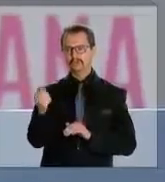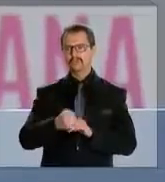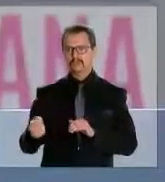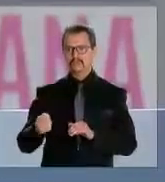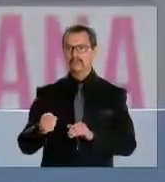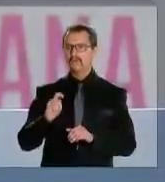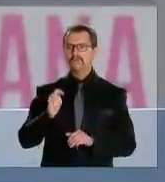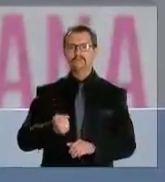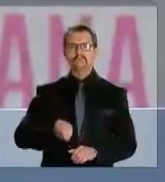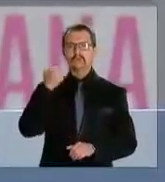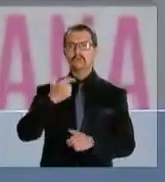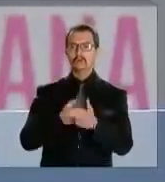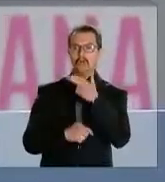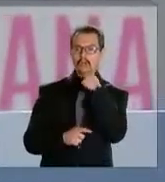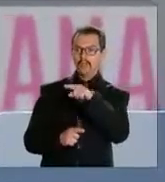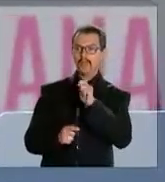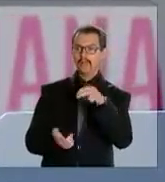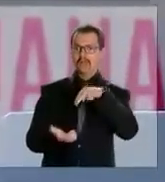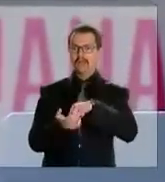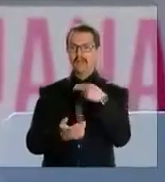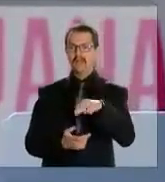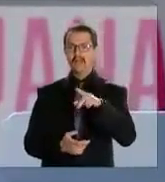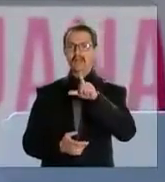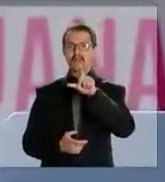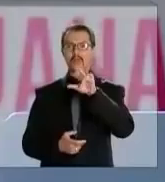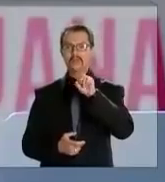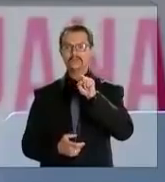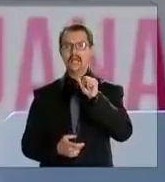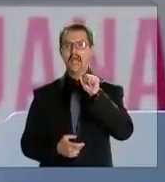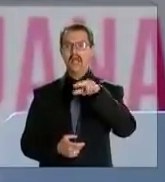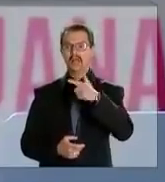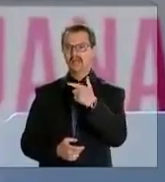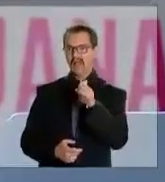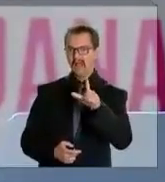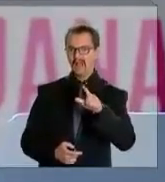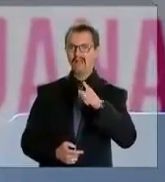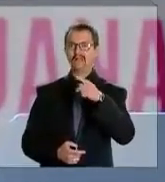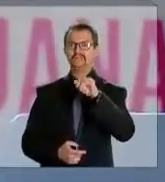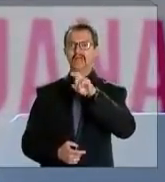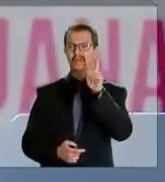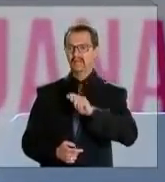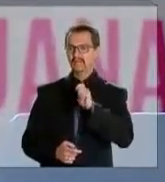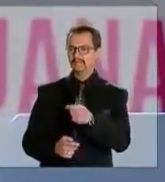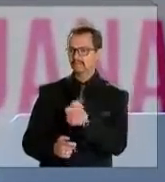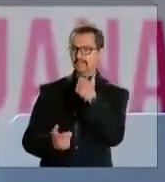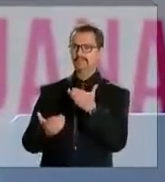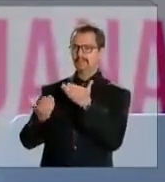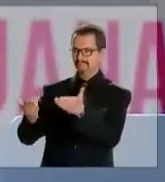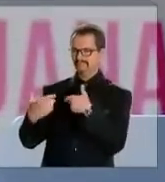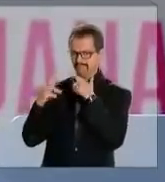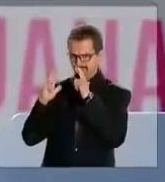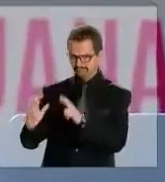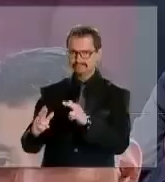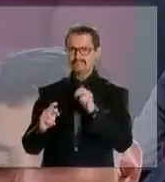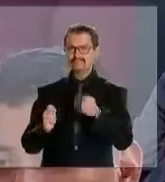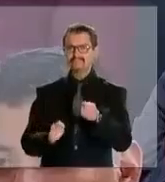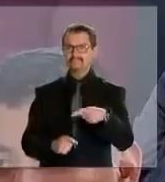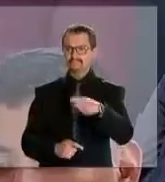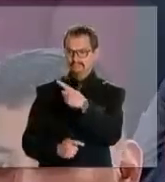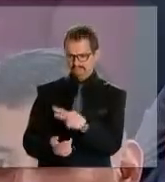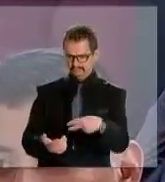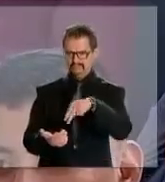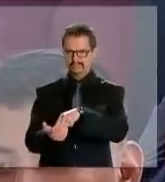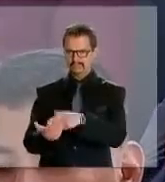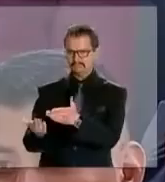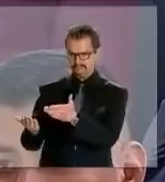amador pérez tu pregunta a uno para todos los candidatos por favor de pie y se las haces buenas tardes señores candidatos